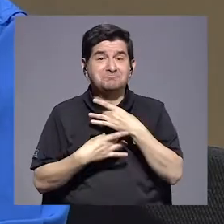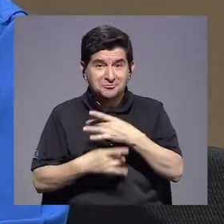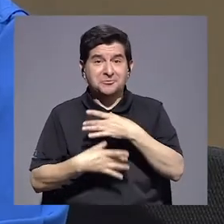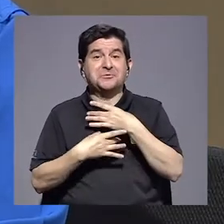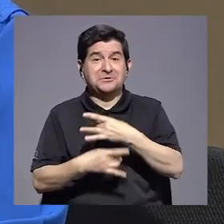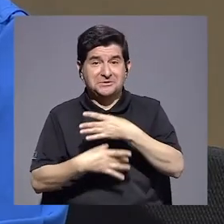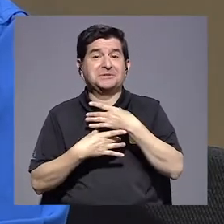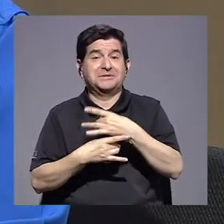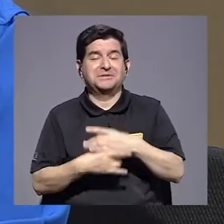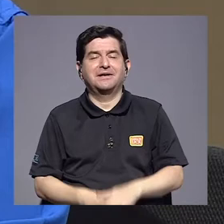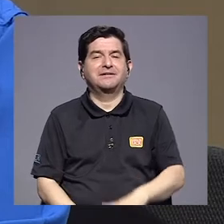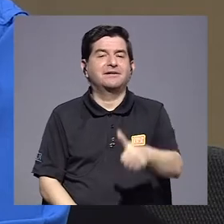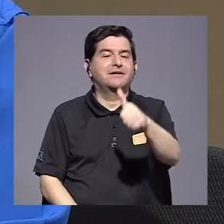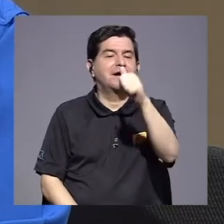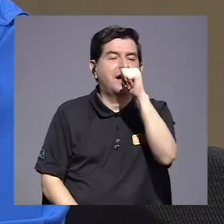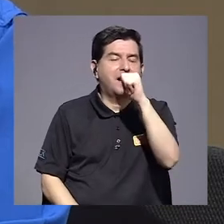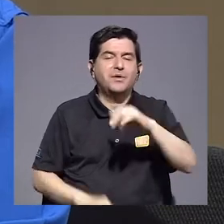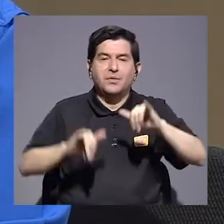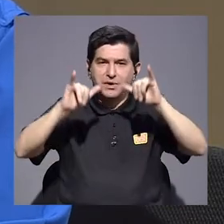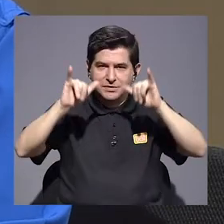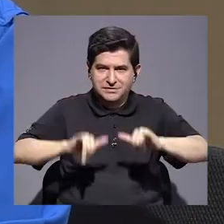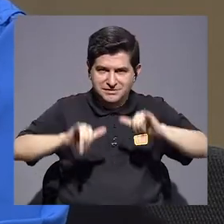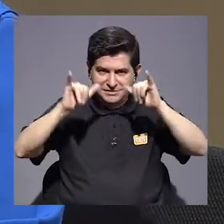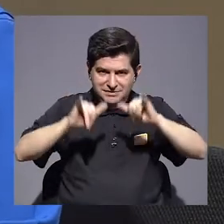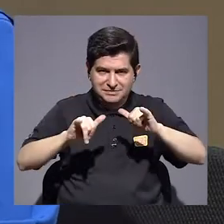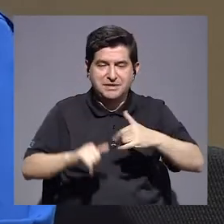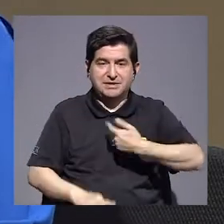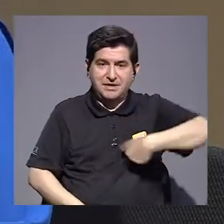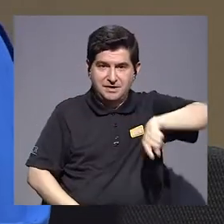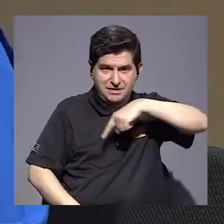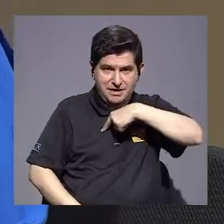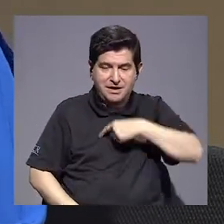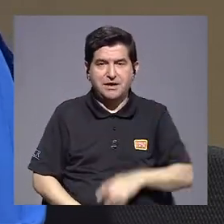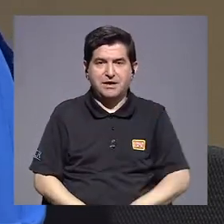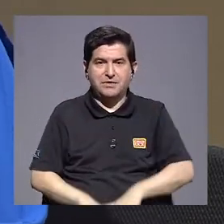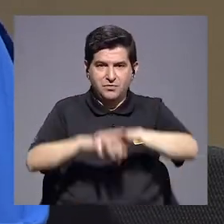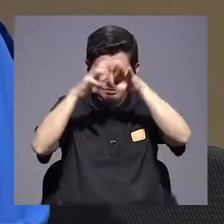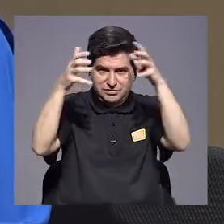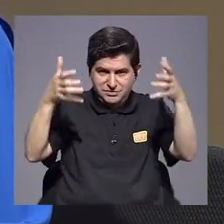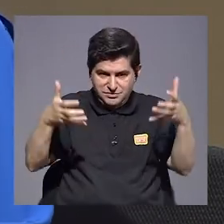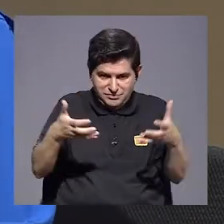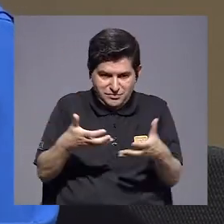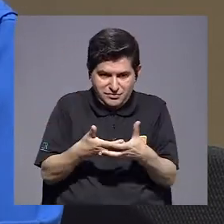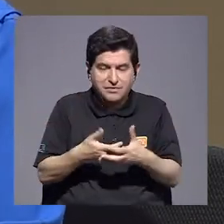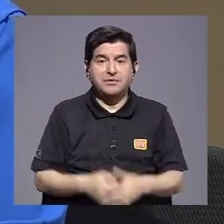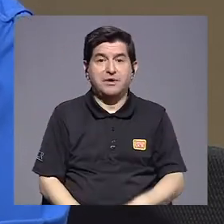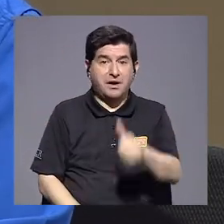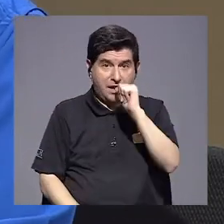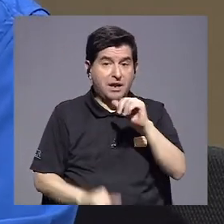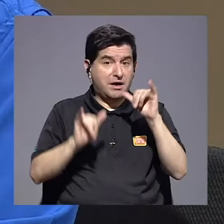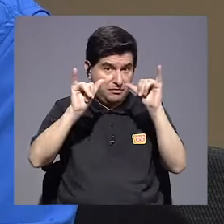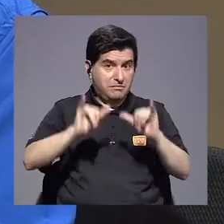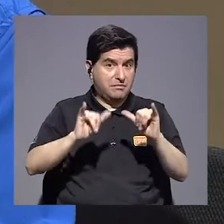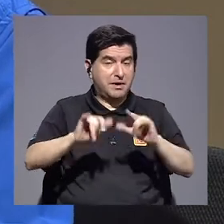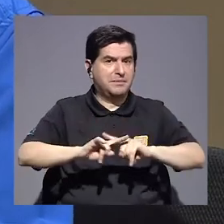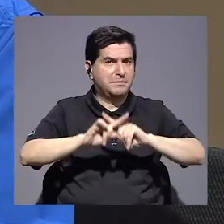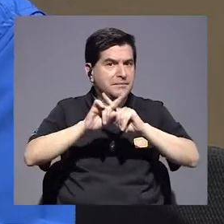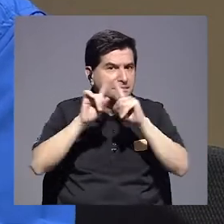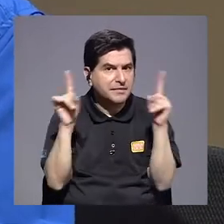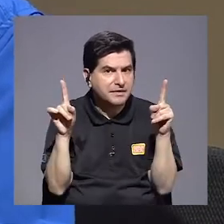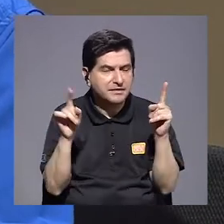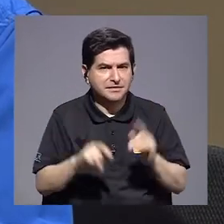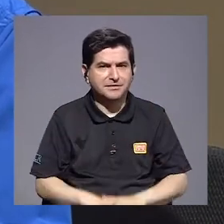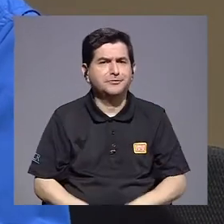Interesante. El agua permanece todavía en nuestro globo terráqueo. El agua está. El tema es